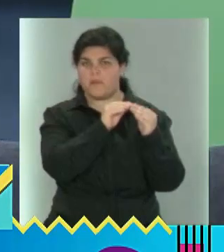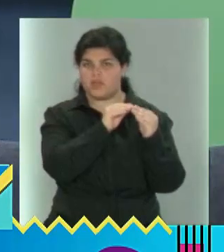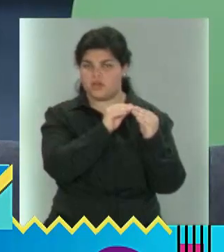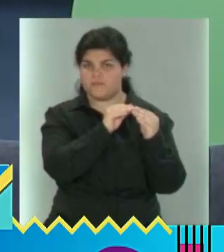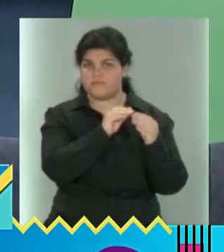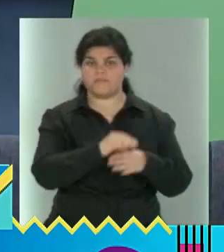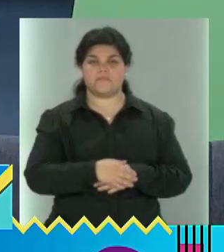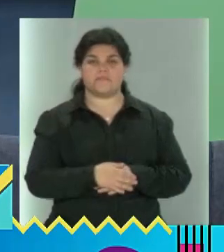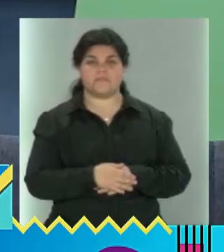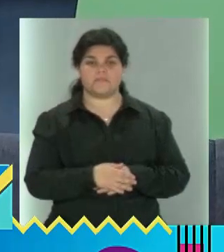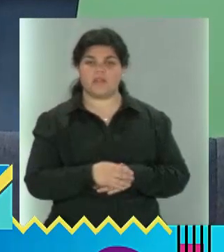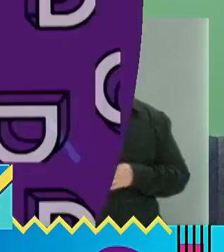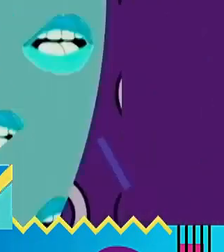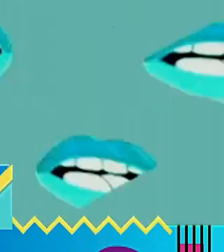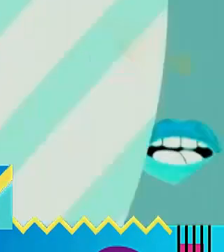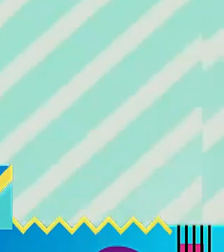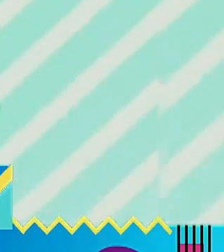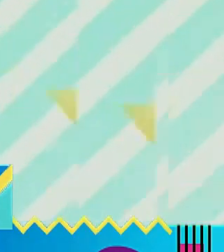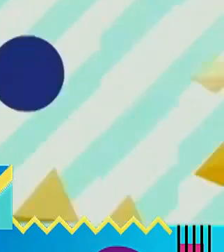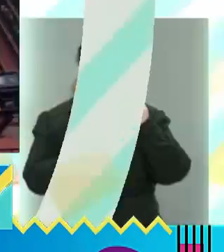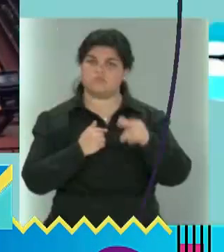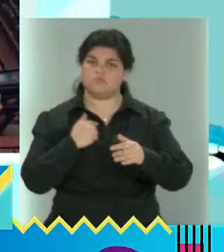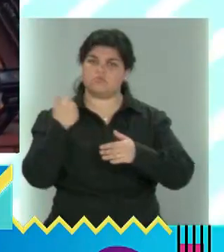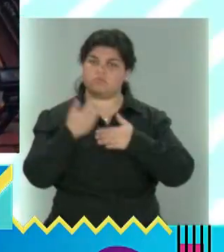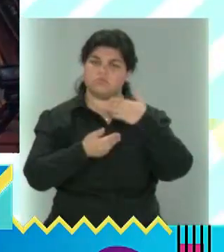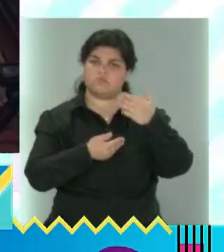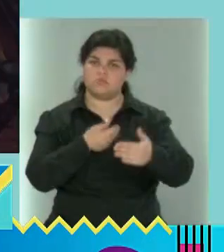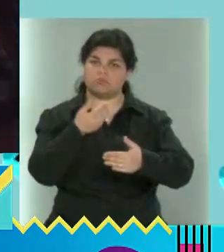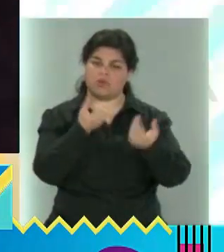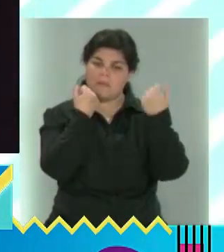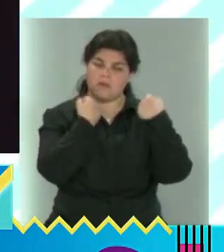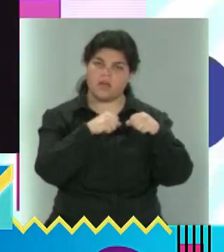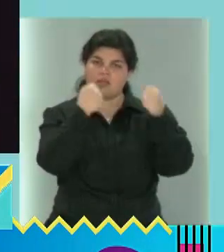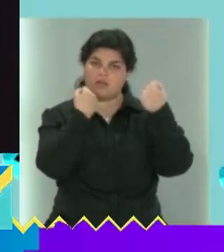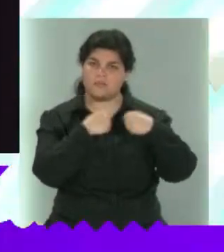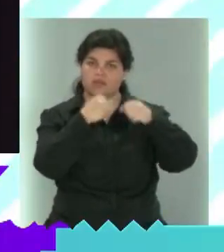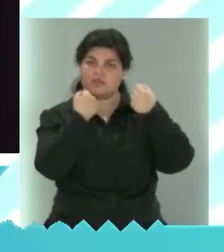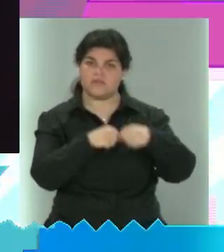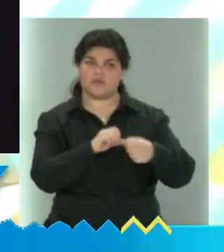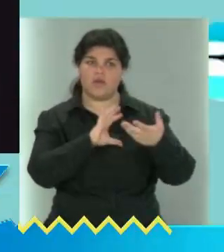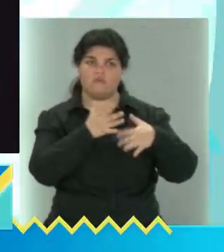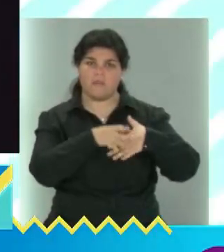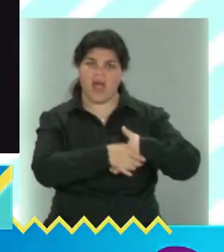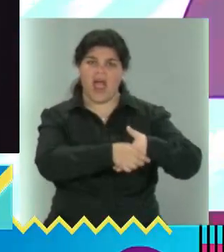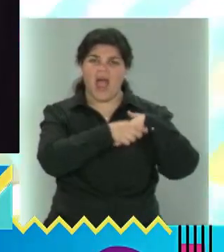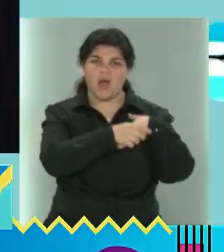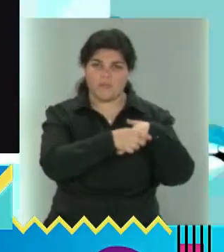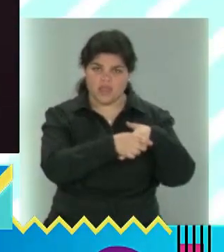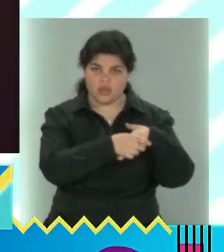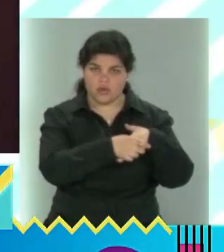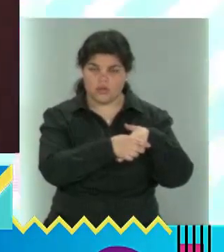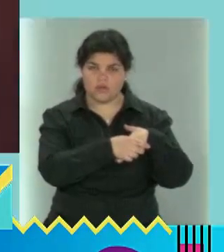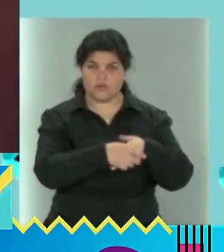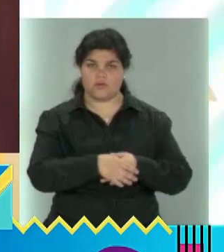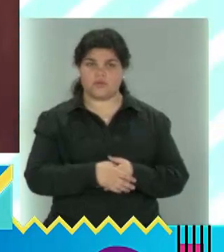el tiempo, de tanto practicar, realmente forma una amistad con mi compañero, pero